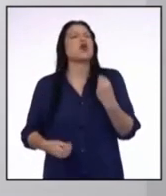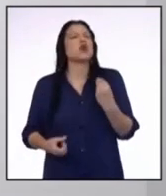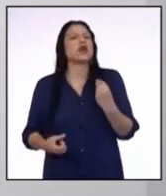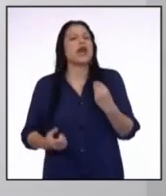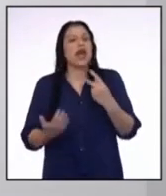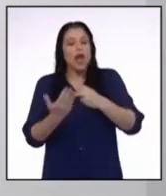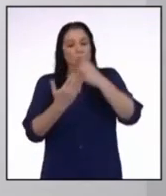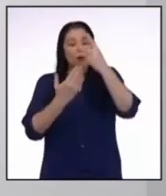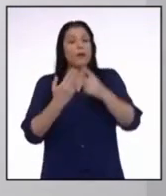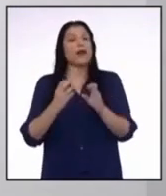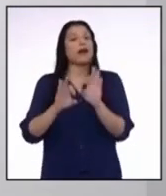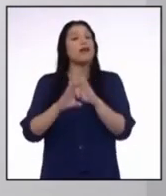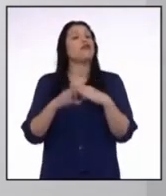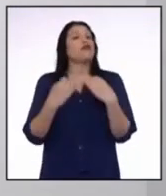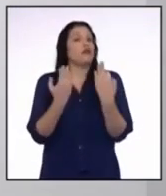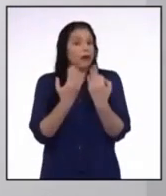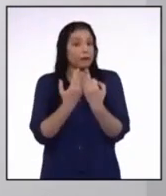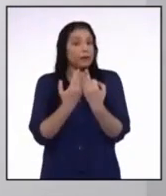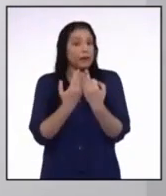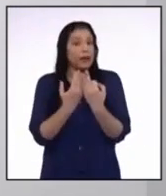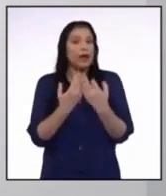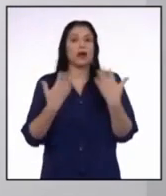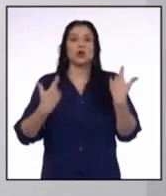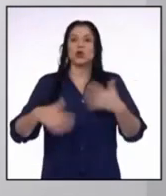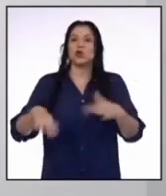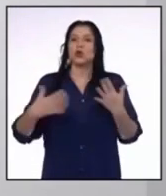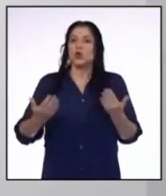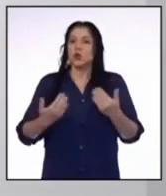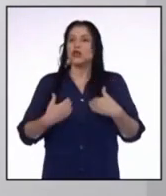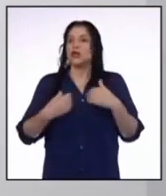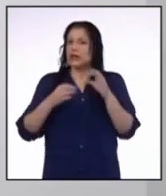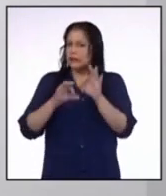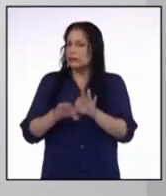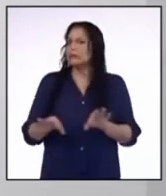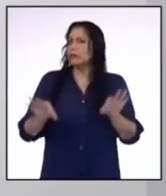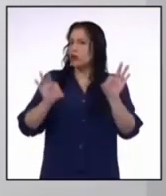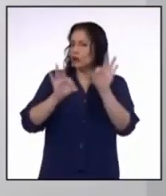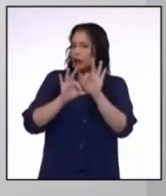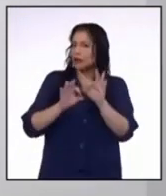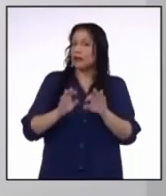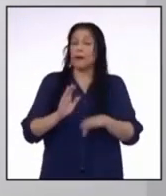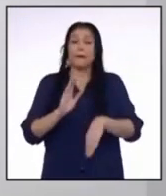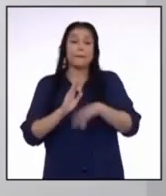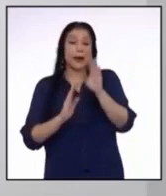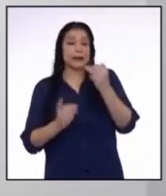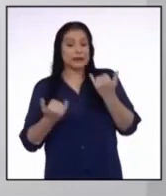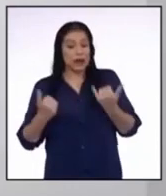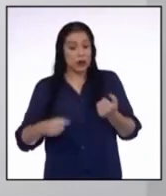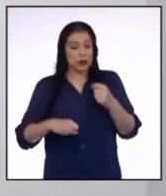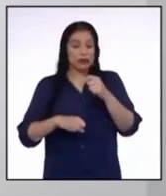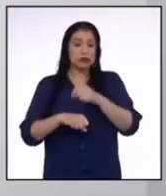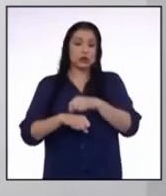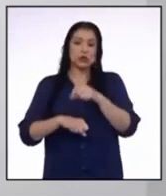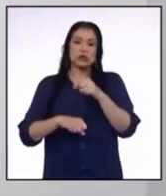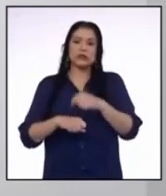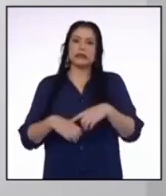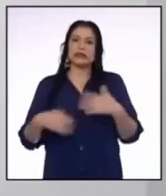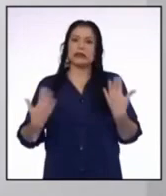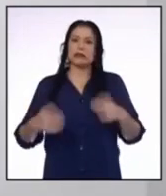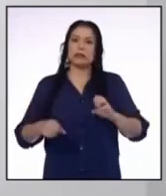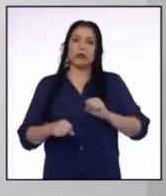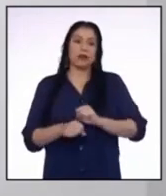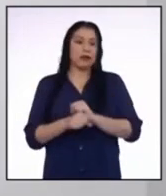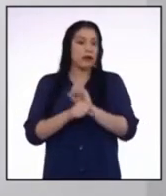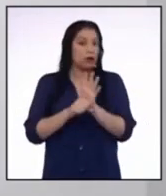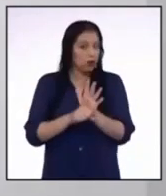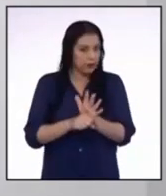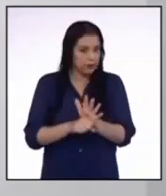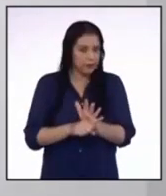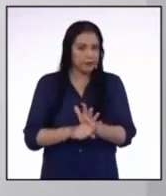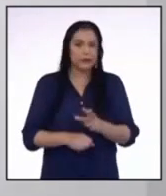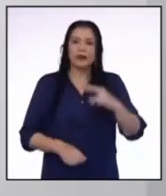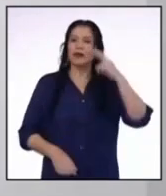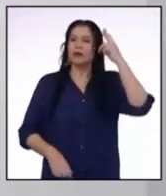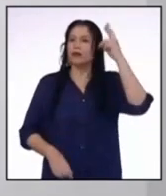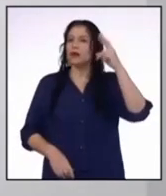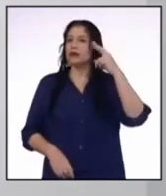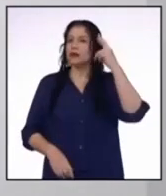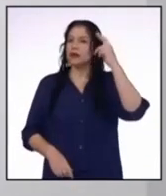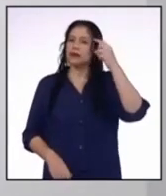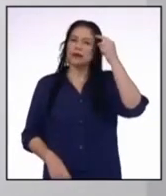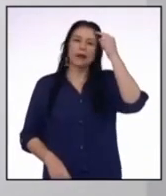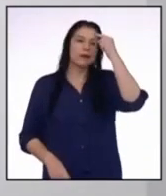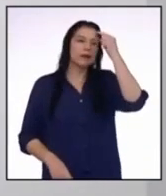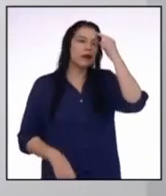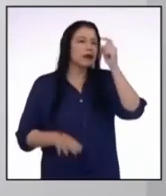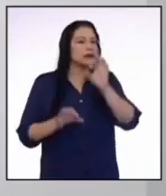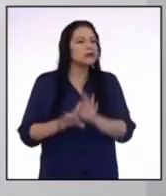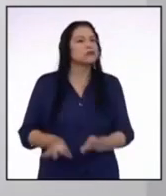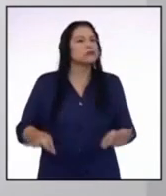un plan familiar cobra mucho sentido, sobre todo en estos tiempos de pandemia. Por eso me